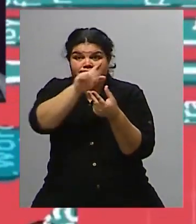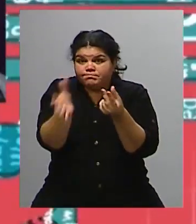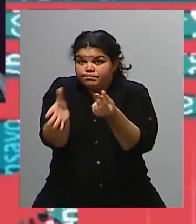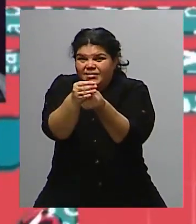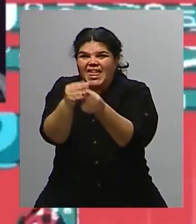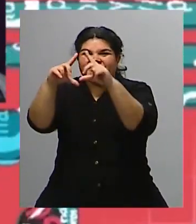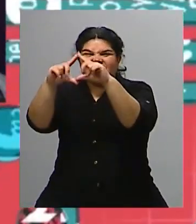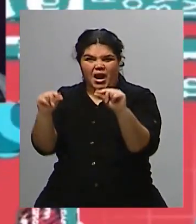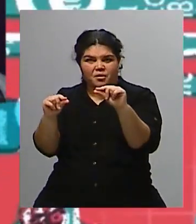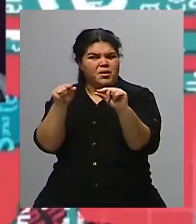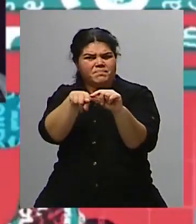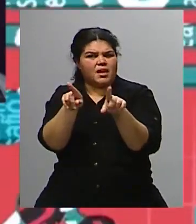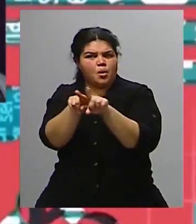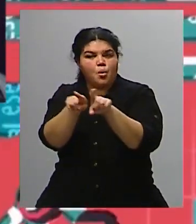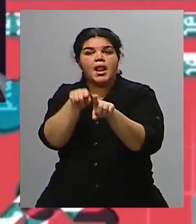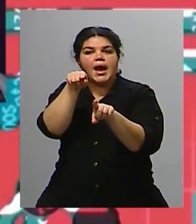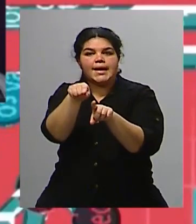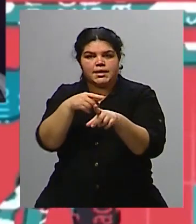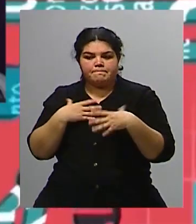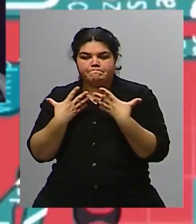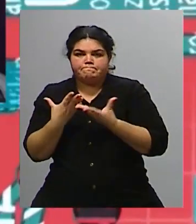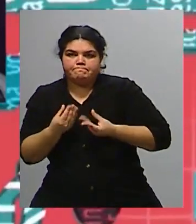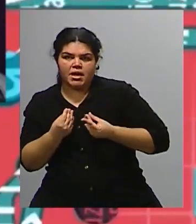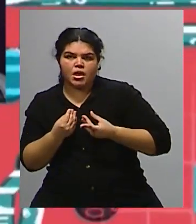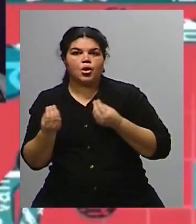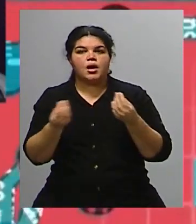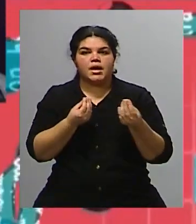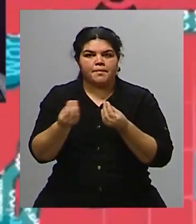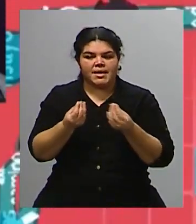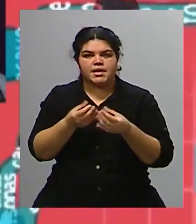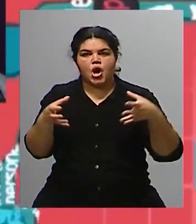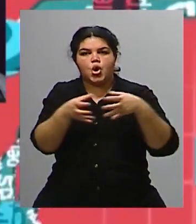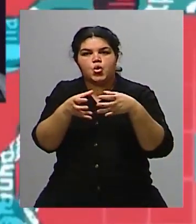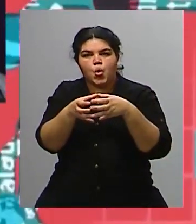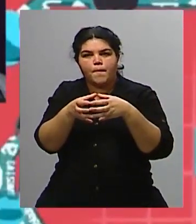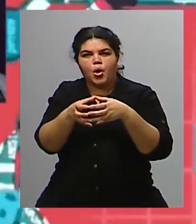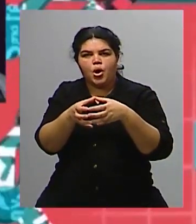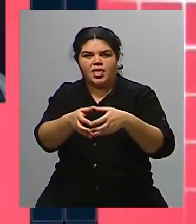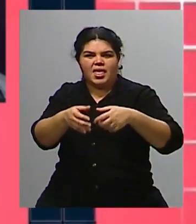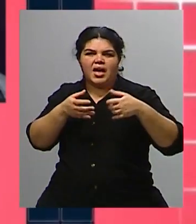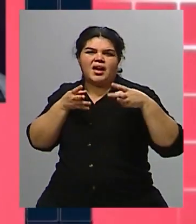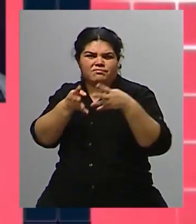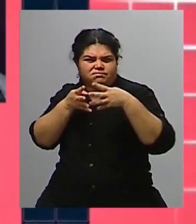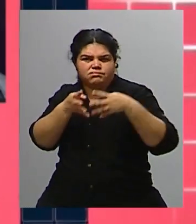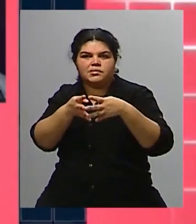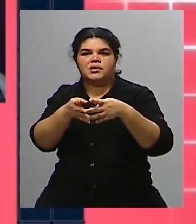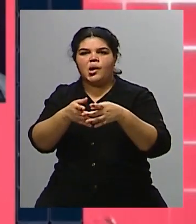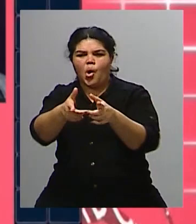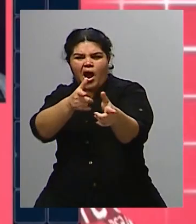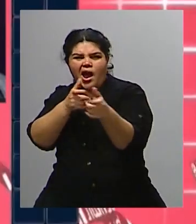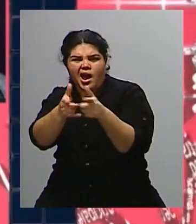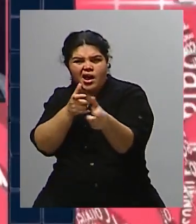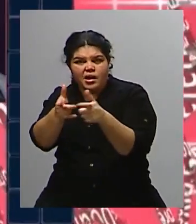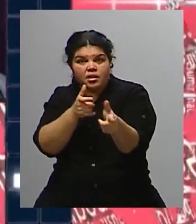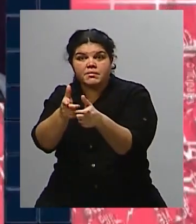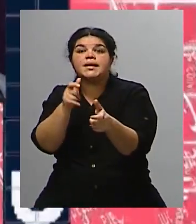difíciles, porque las cuestiones de seguridad relacionadas a las maras y a las bandas organizadas delictivas de narcotráfico son muy difíciles. Ese sería